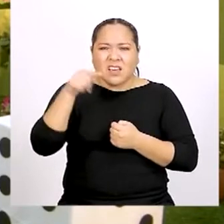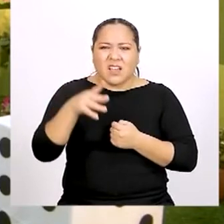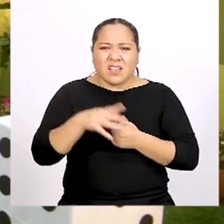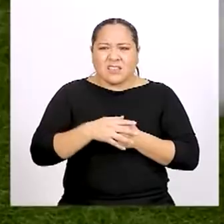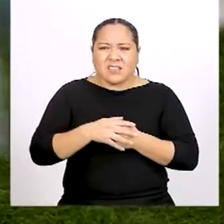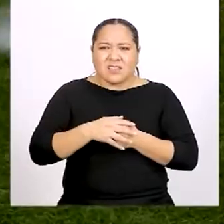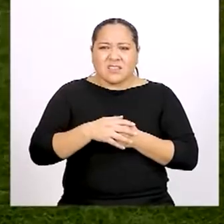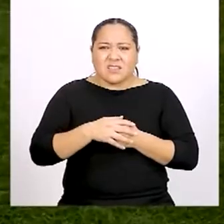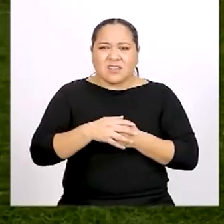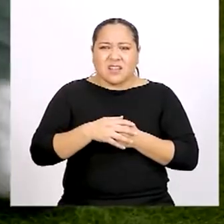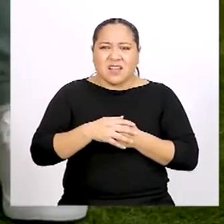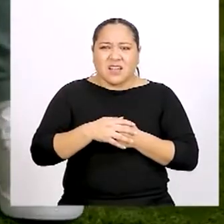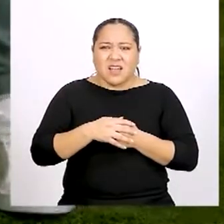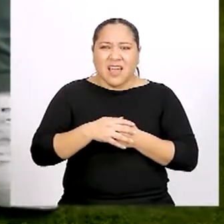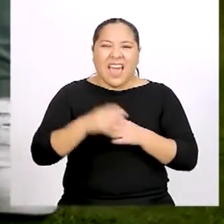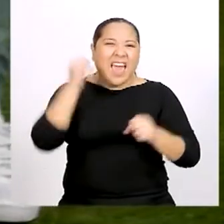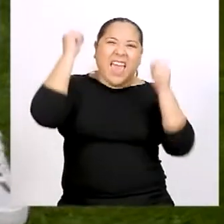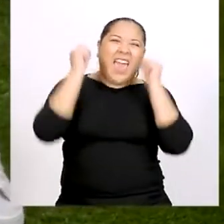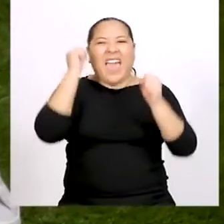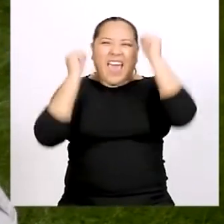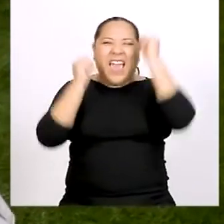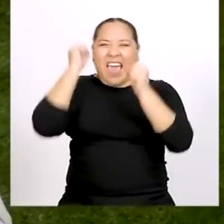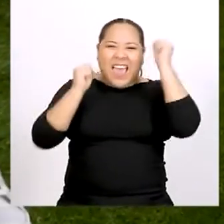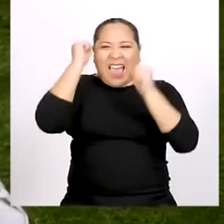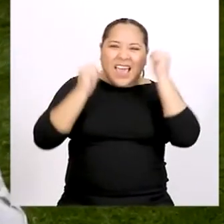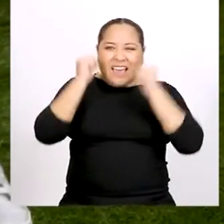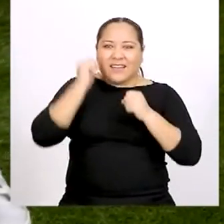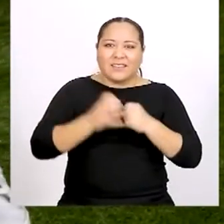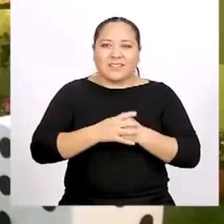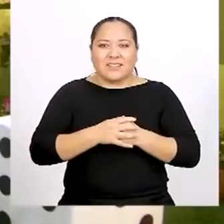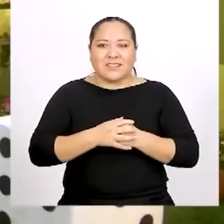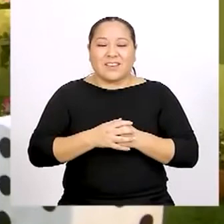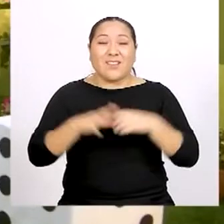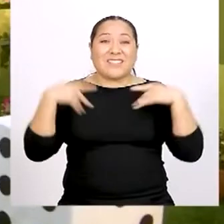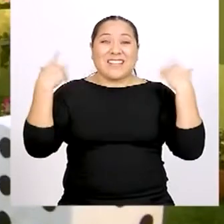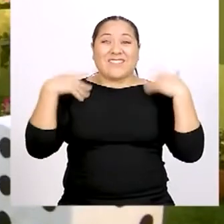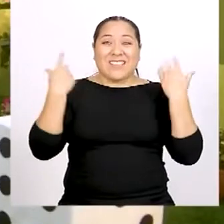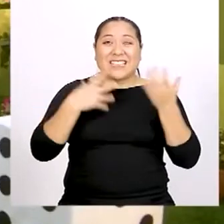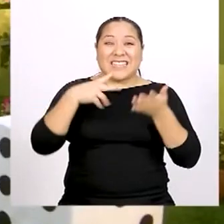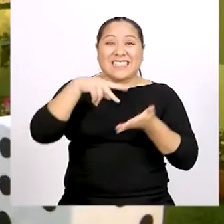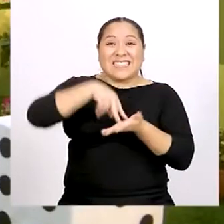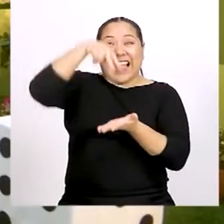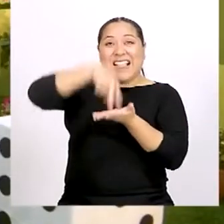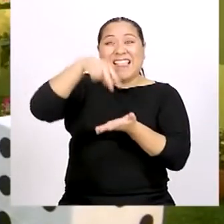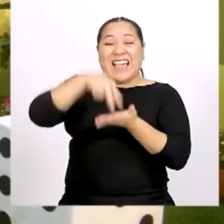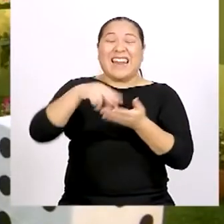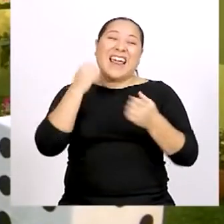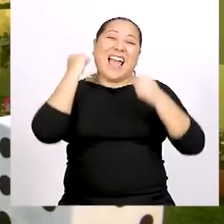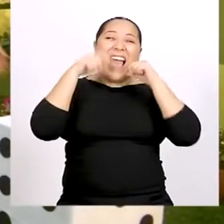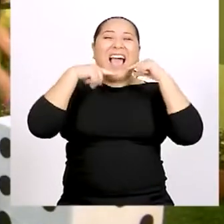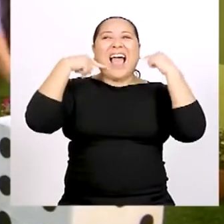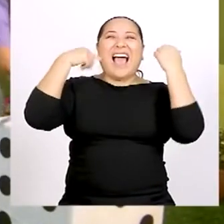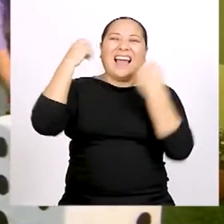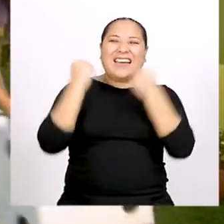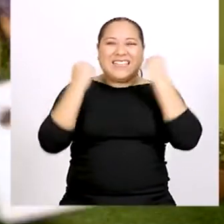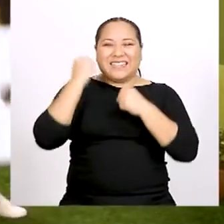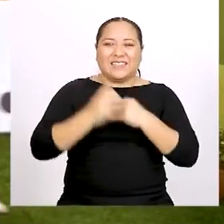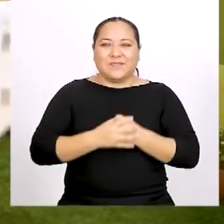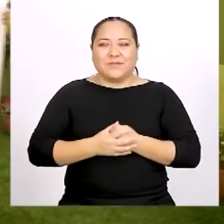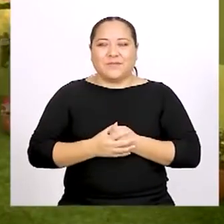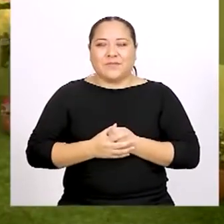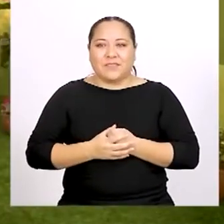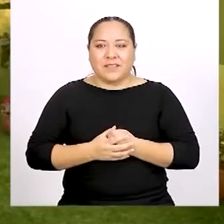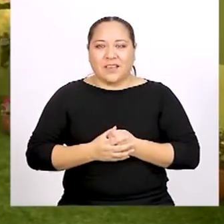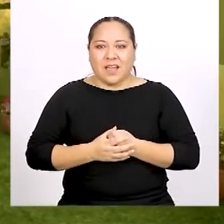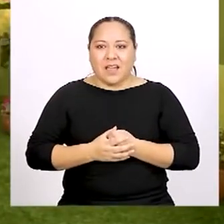Eso es... A ver, ¿qué es? Eso es como... Como... ¡Yay! ¡Sí! Como estar feliz. ¡Saltar de alegría! ¡Ahí está! ¡Saltar